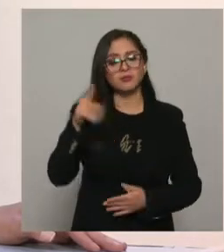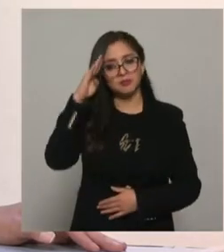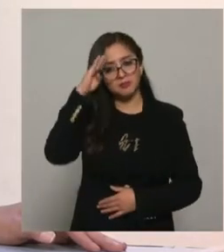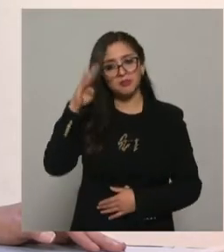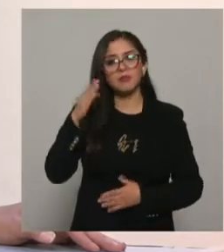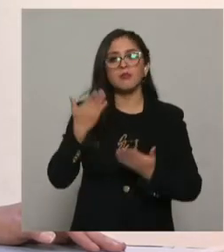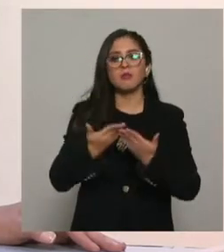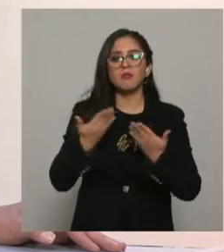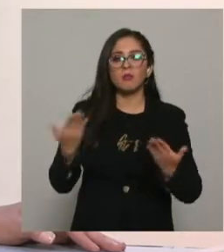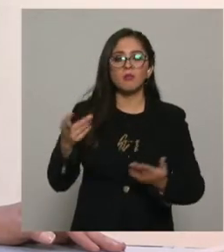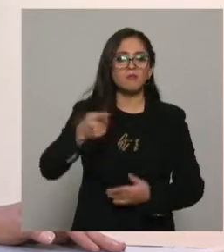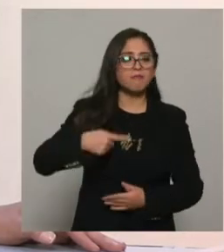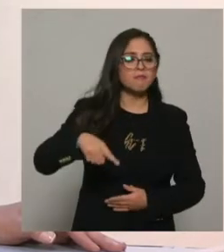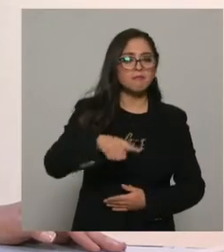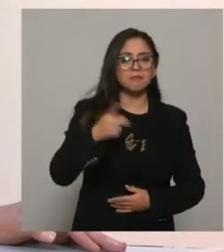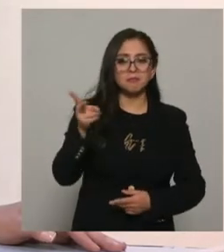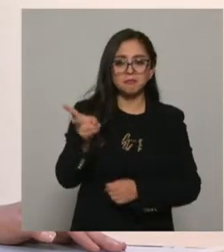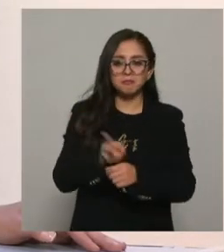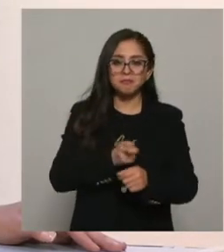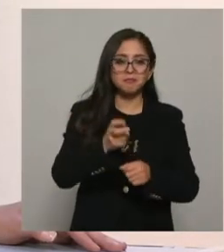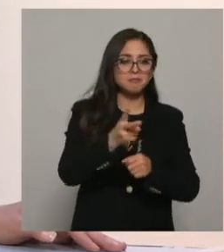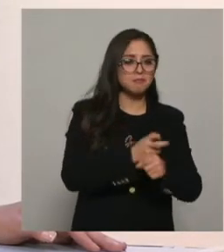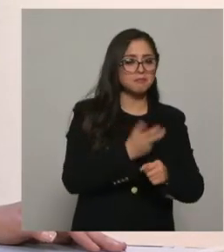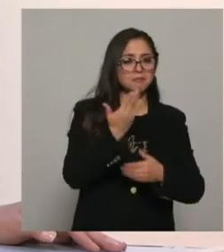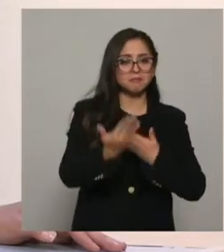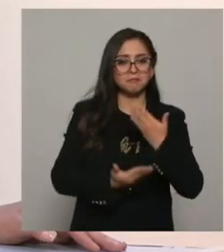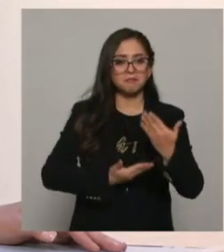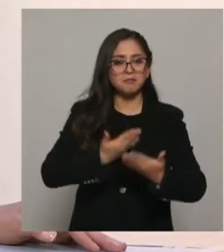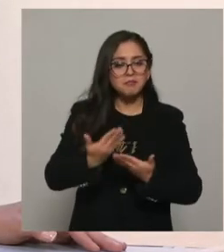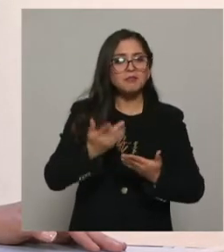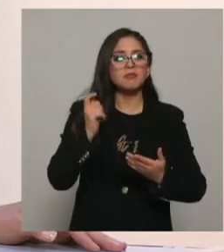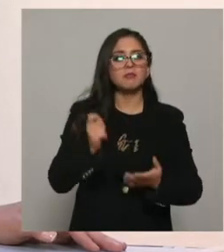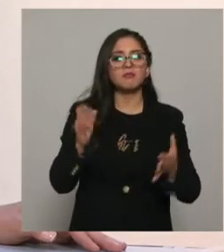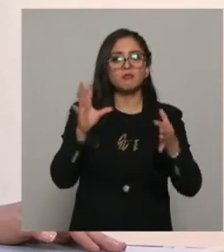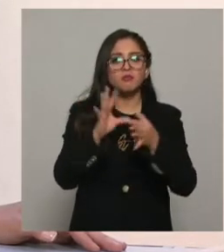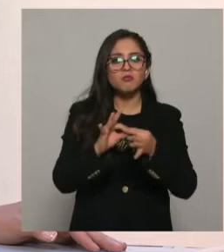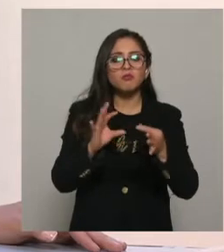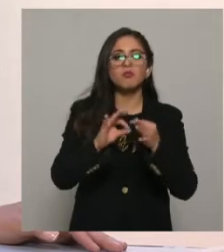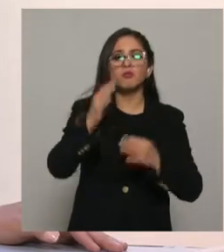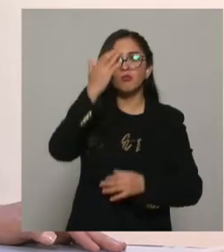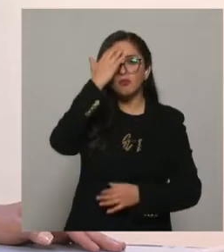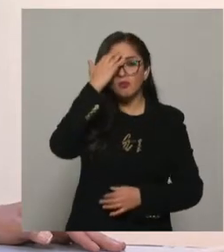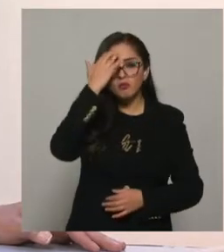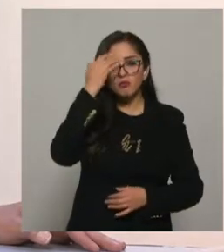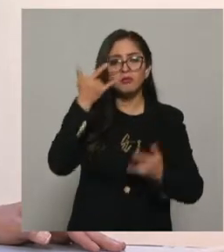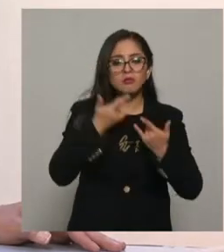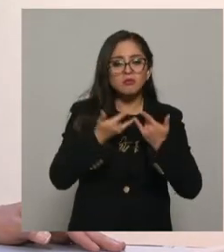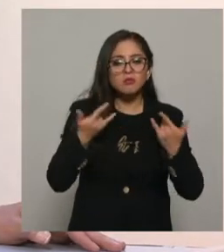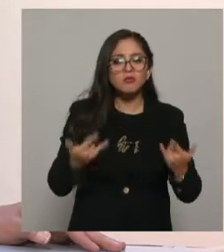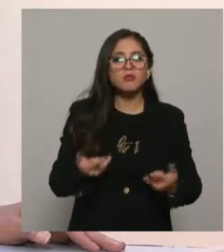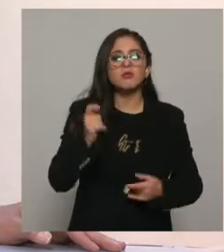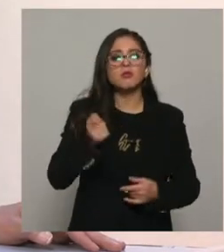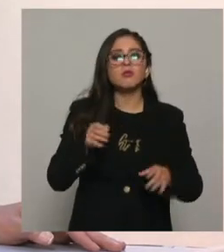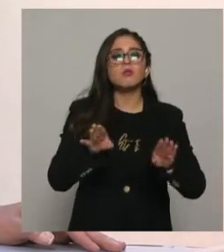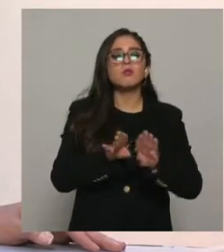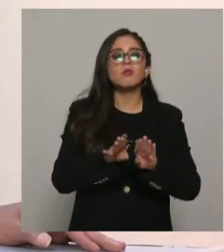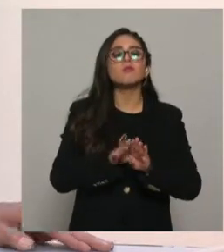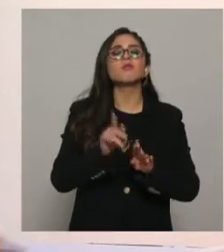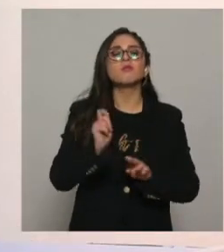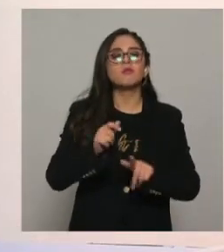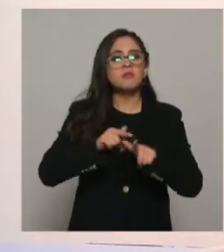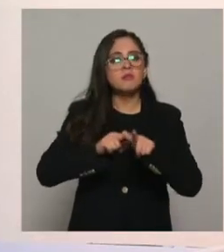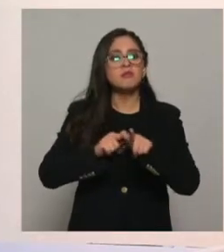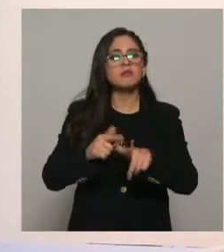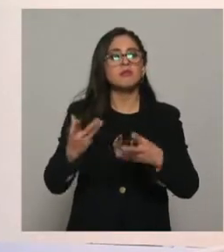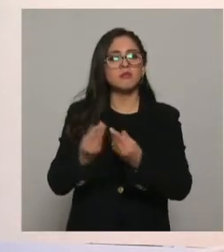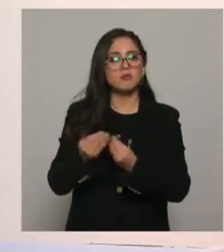con gusto vamos a conocer toda esta magnífica historia que nos está contando, cómo surge y cómo se vive el Día de Muertos en Azcapotzalco. Me